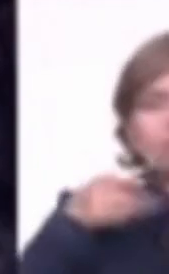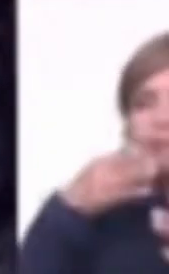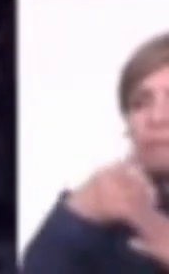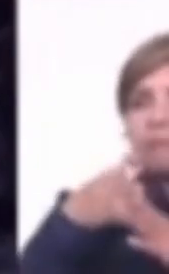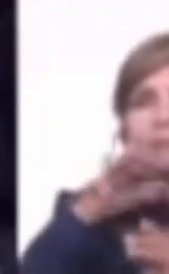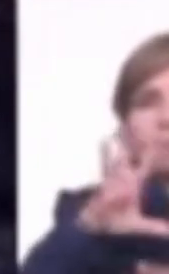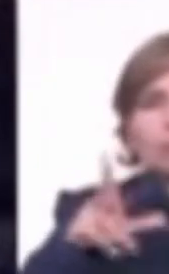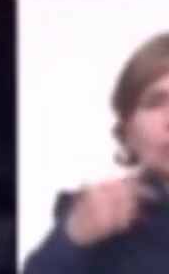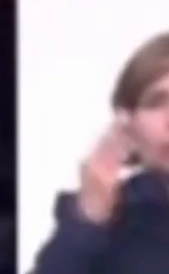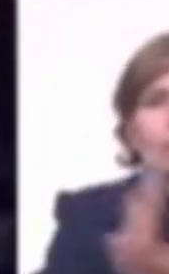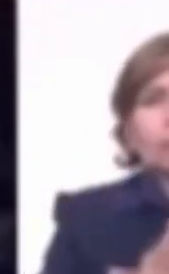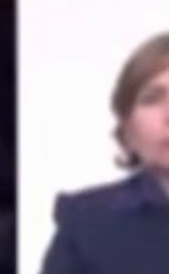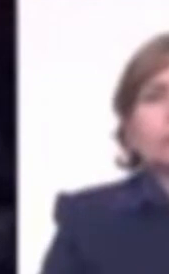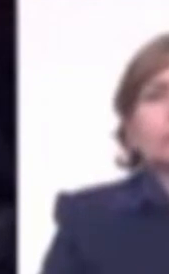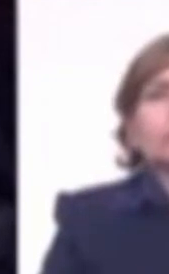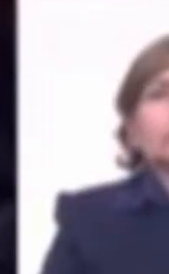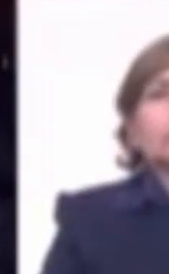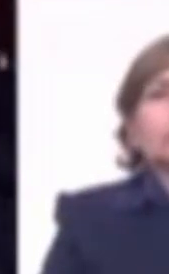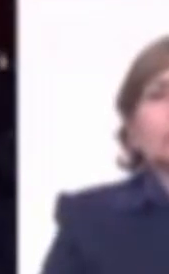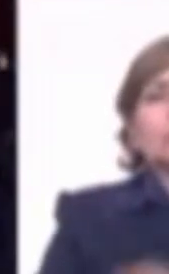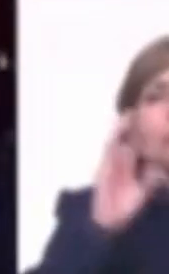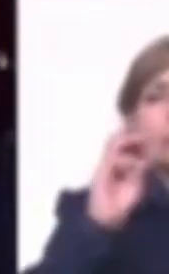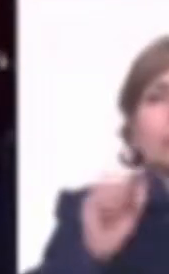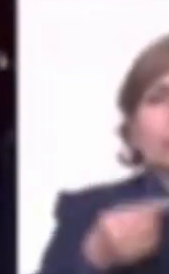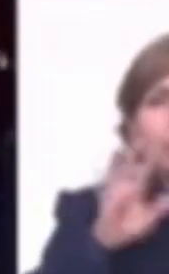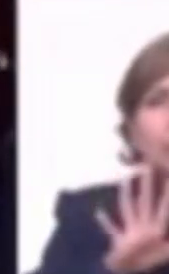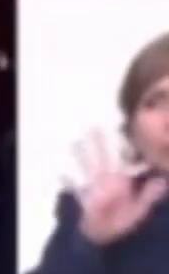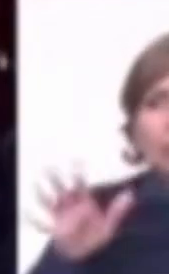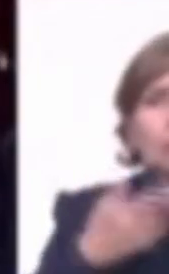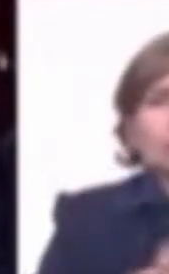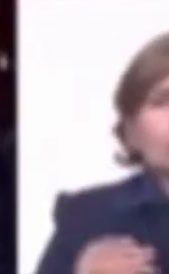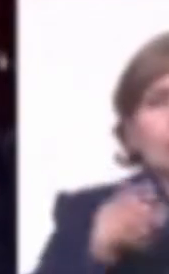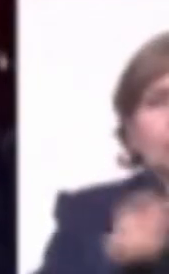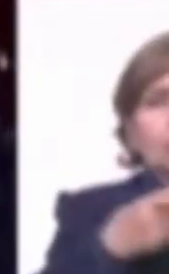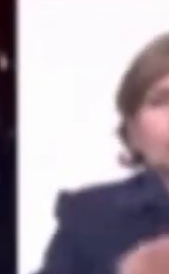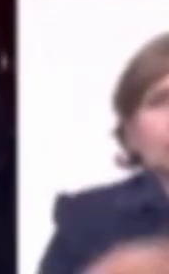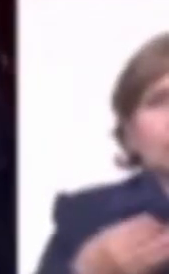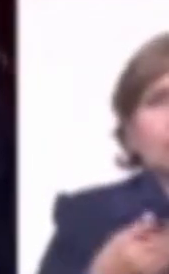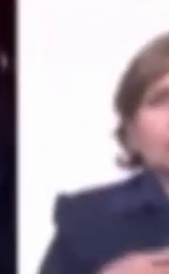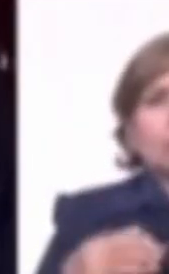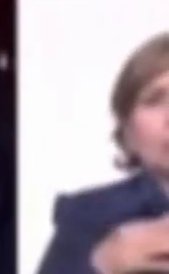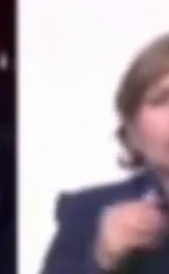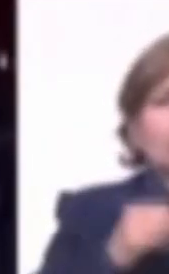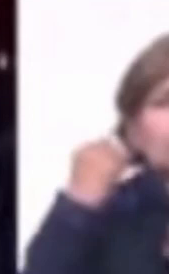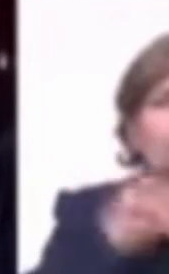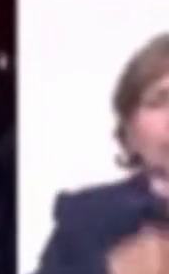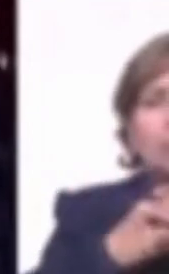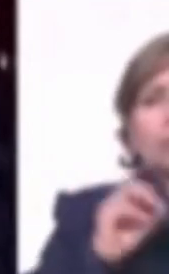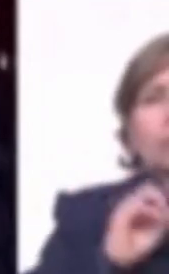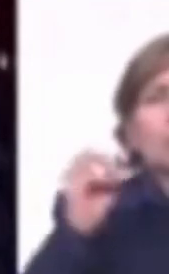la delincuencia en el país seis mil veinticinco millones de soles de presupuesto para la lucha contra el crimen